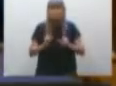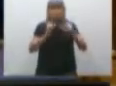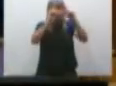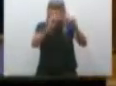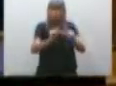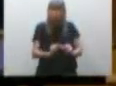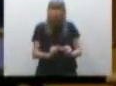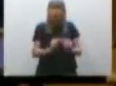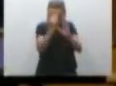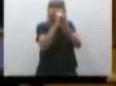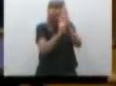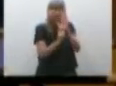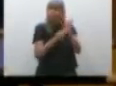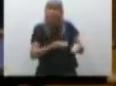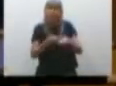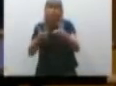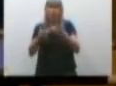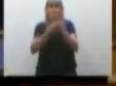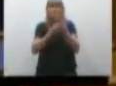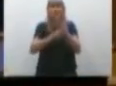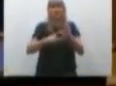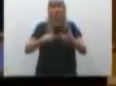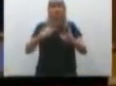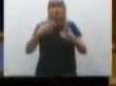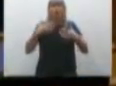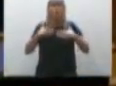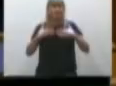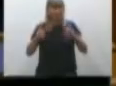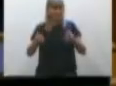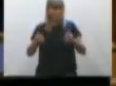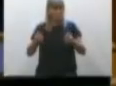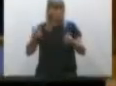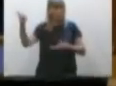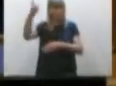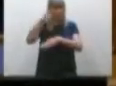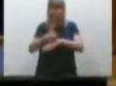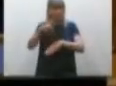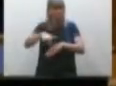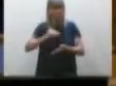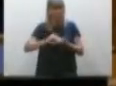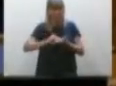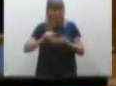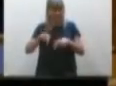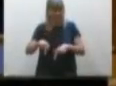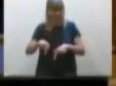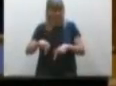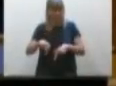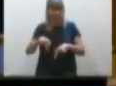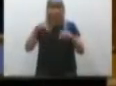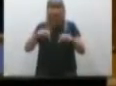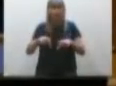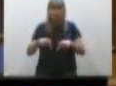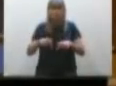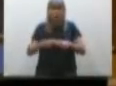recibe por ejemplo deseándome la muerte mis propios hijos es realmente algo que yo nunca esperé este recibir no de parte de entiendo